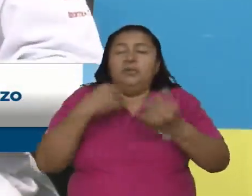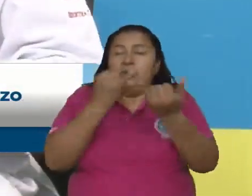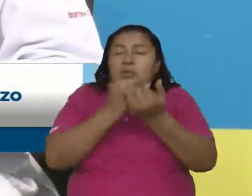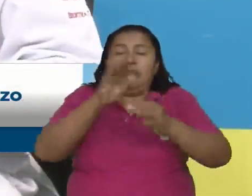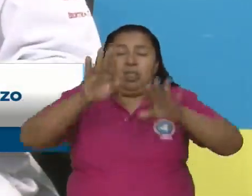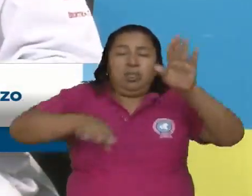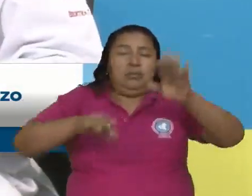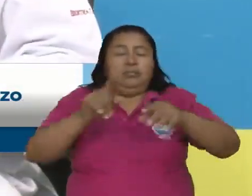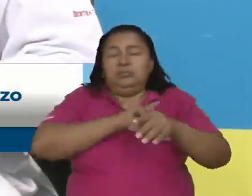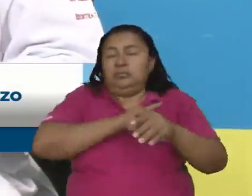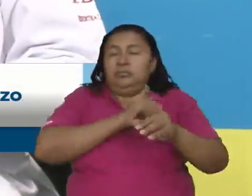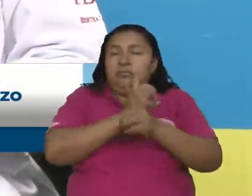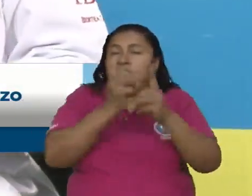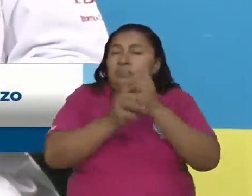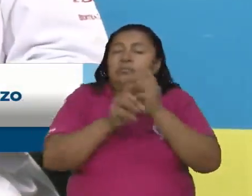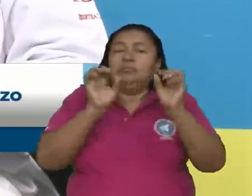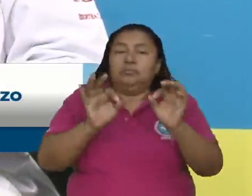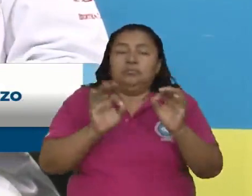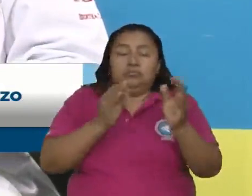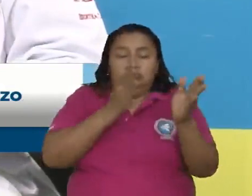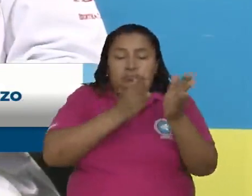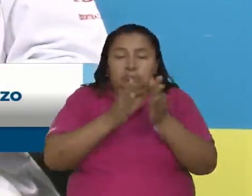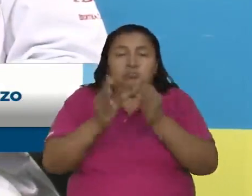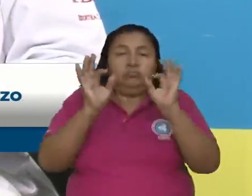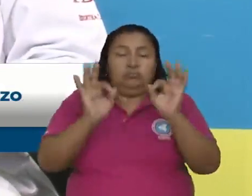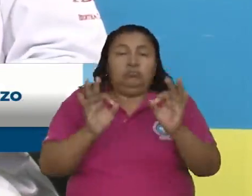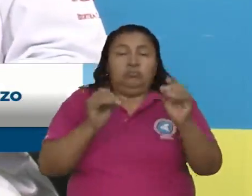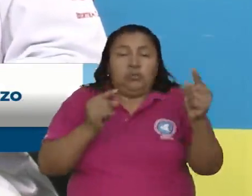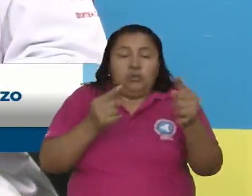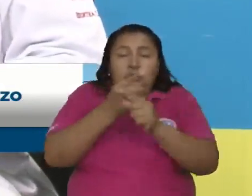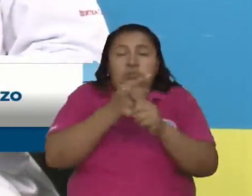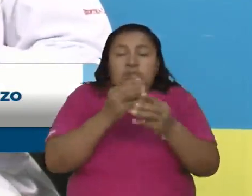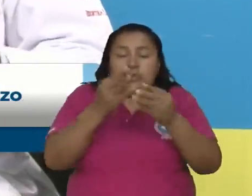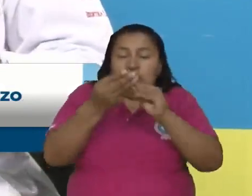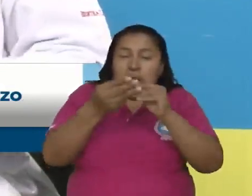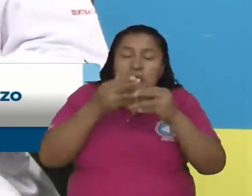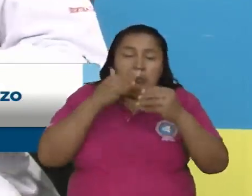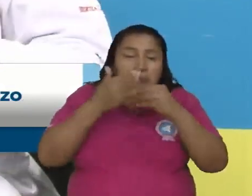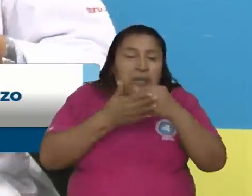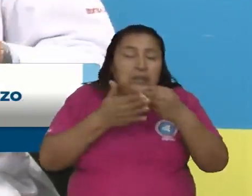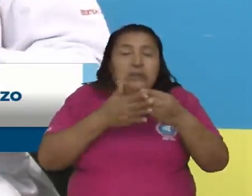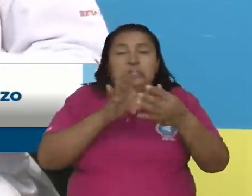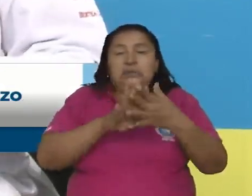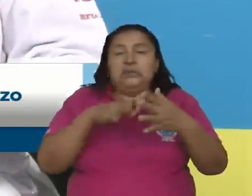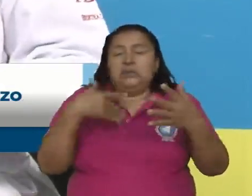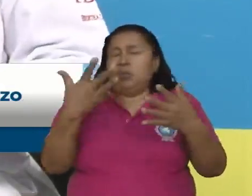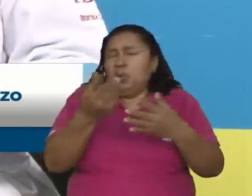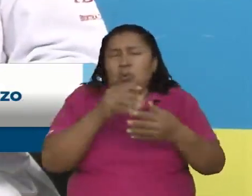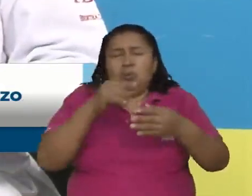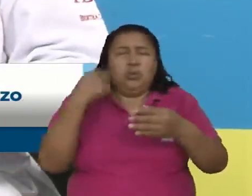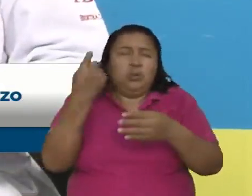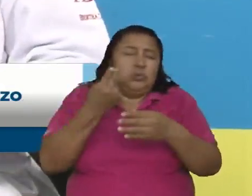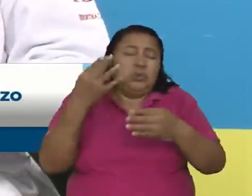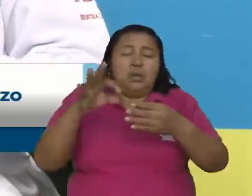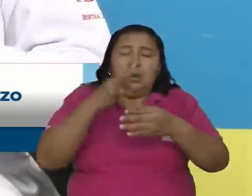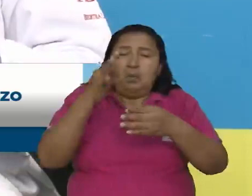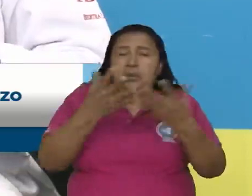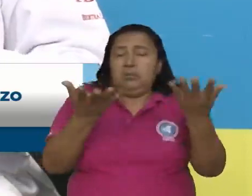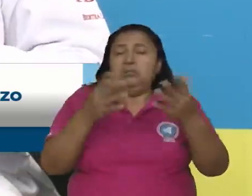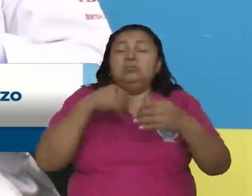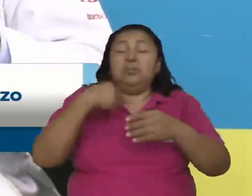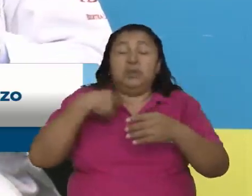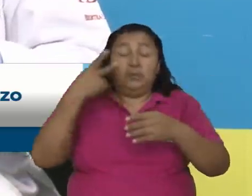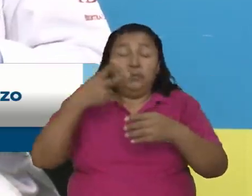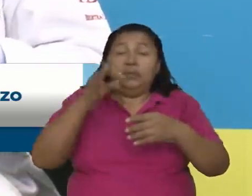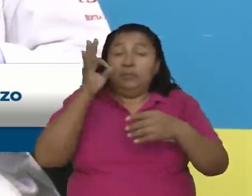bien identificada, si no está bien el conteo de las gasas, de las compresas, de las jeringas, de las agujas, etcétera. Entonces, eso se llama